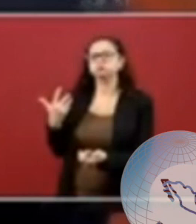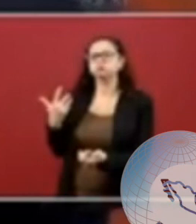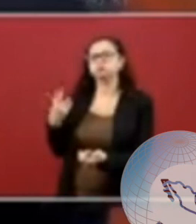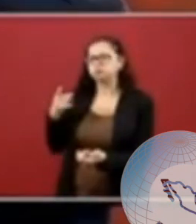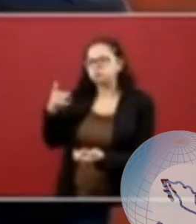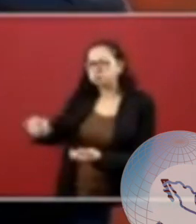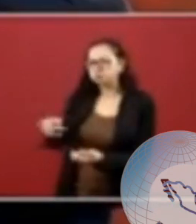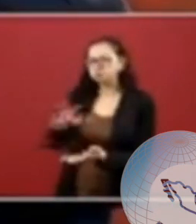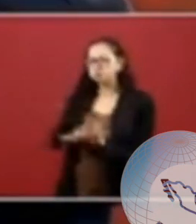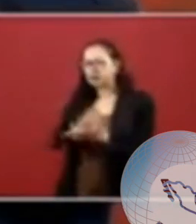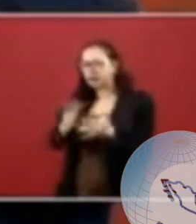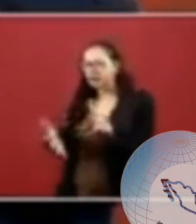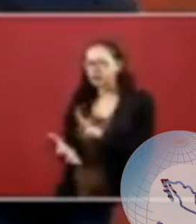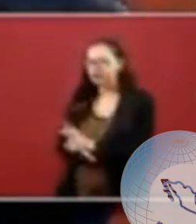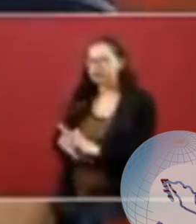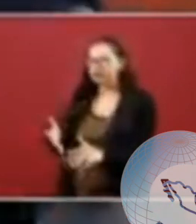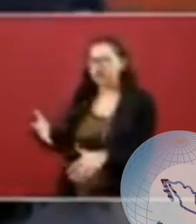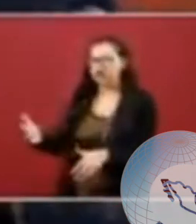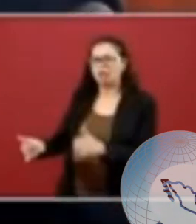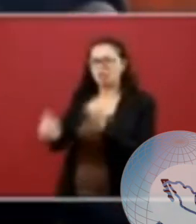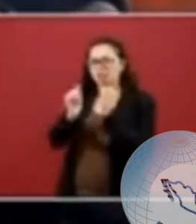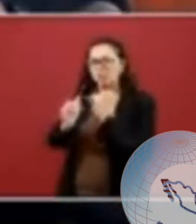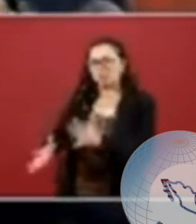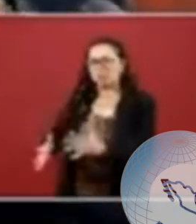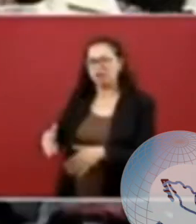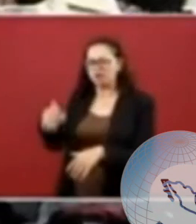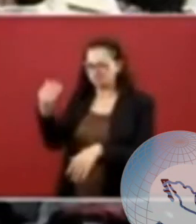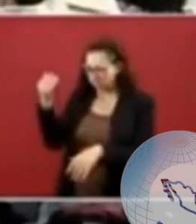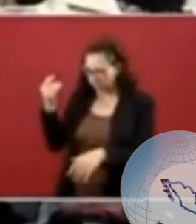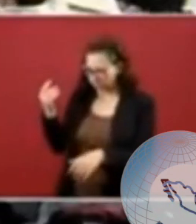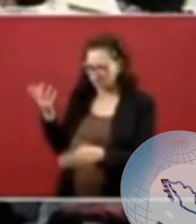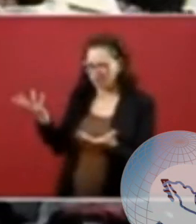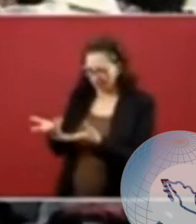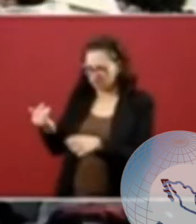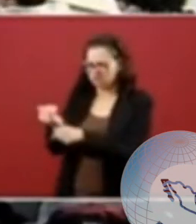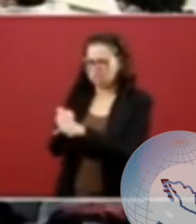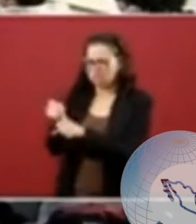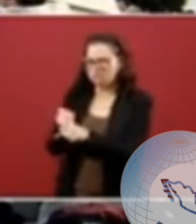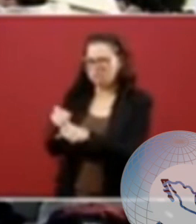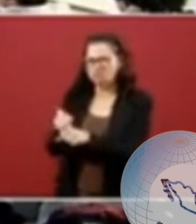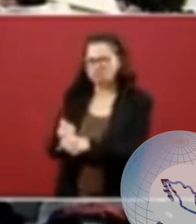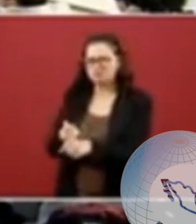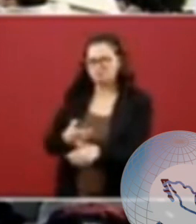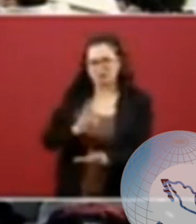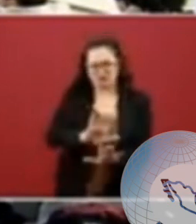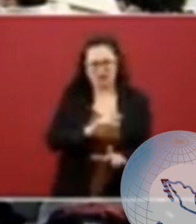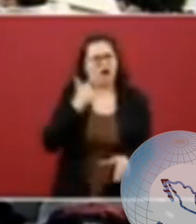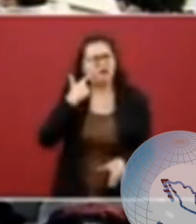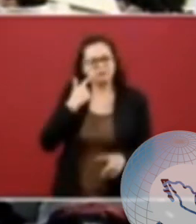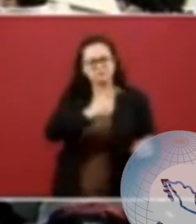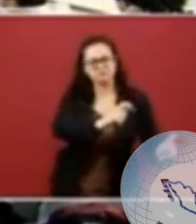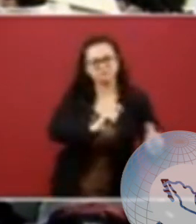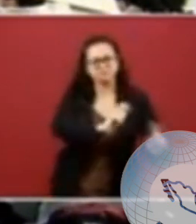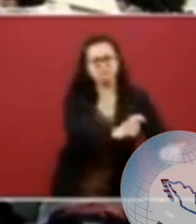involucrado en lo de la estafa maestra, y se investiga, ¿sí?, y se le separa del cargo, y a ver,